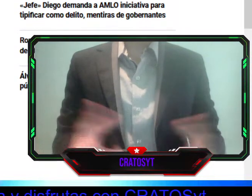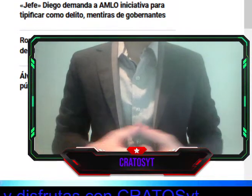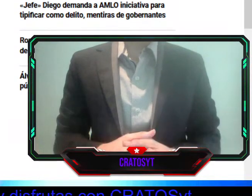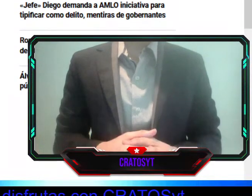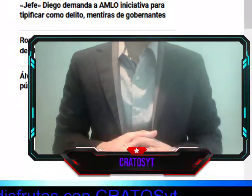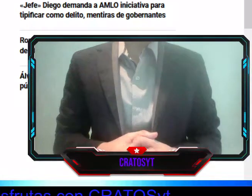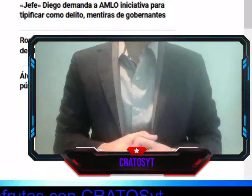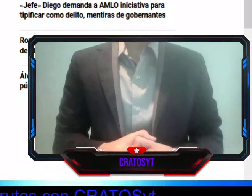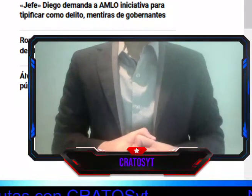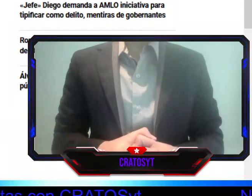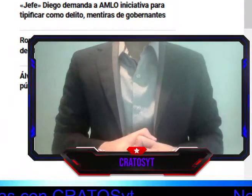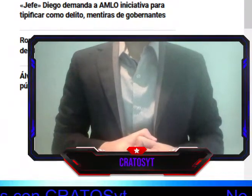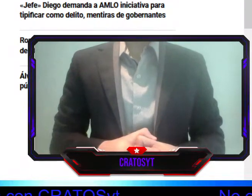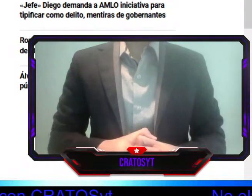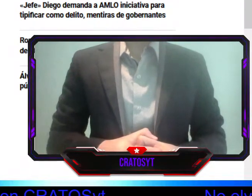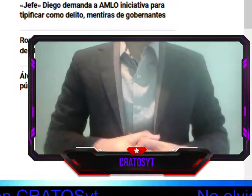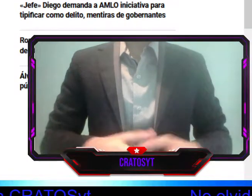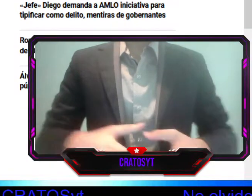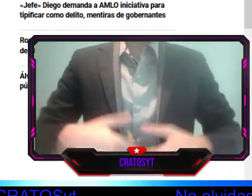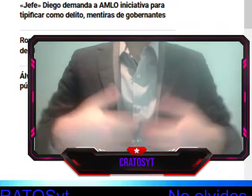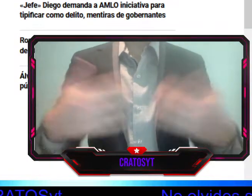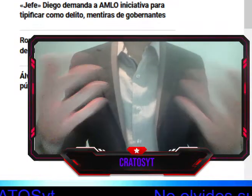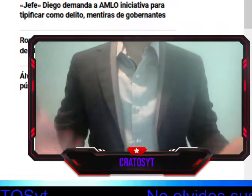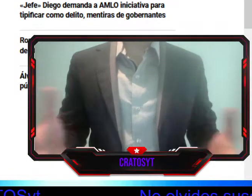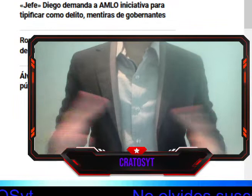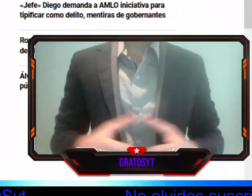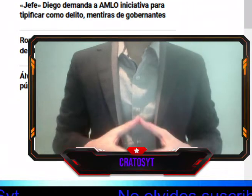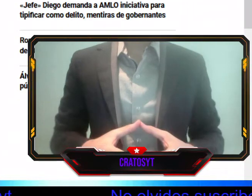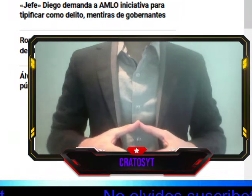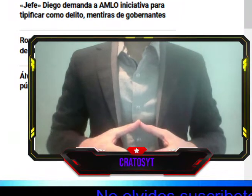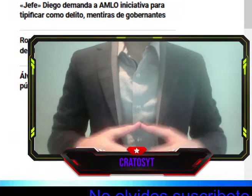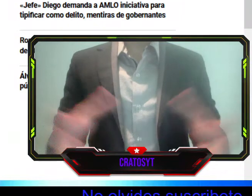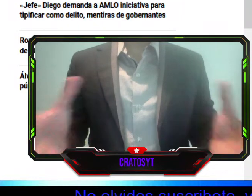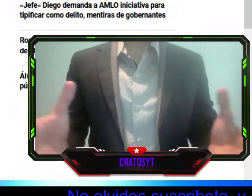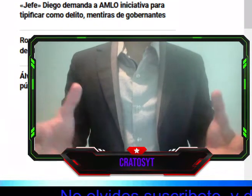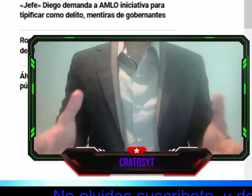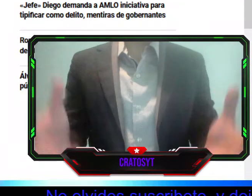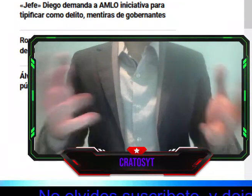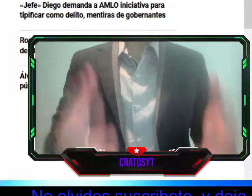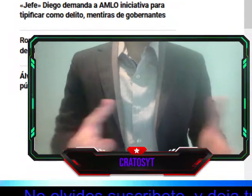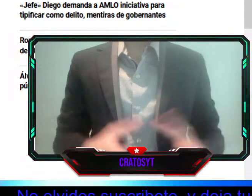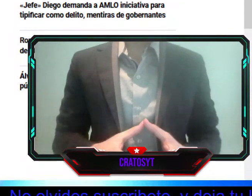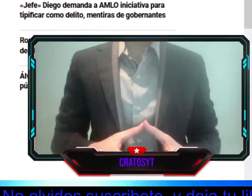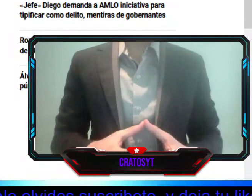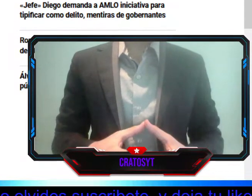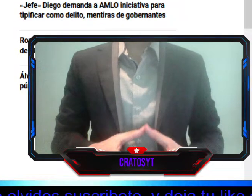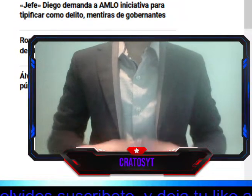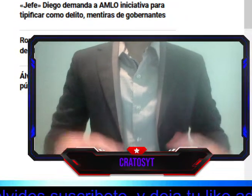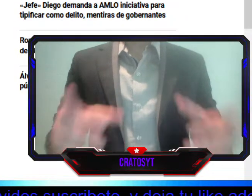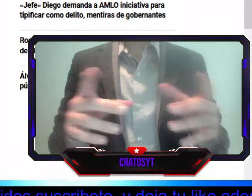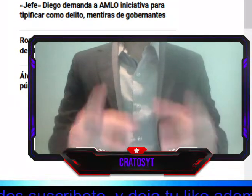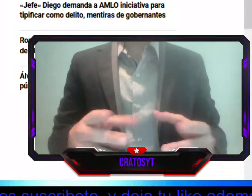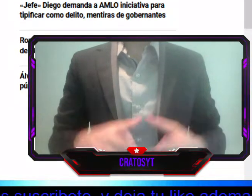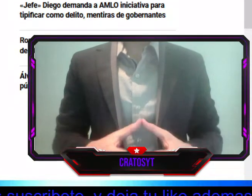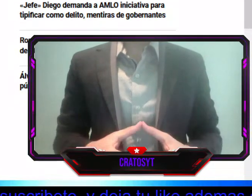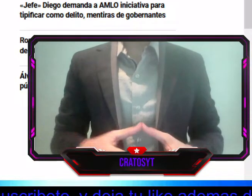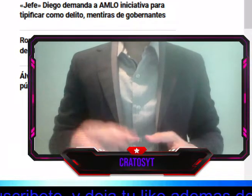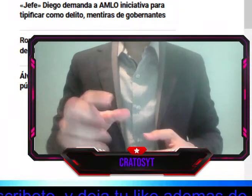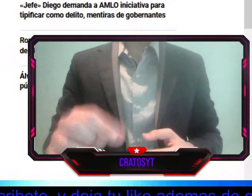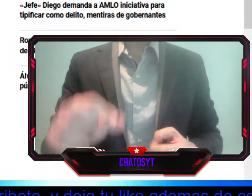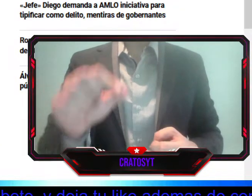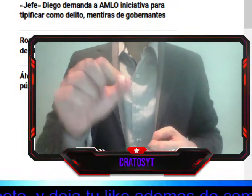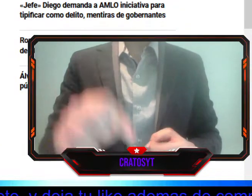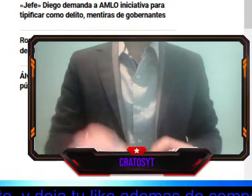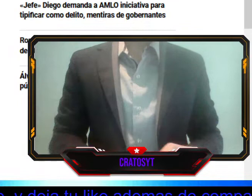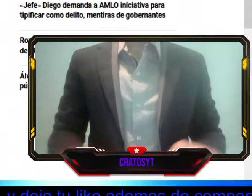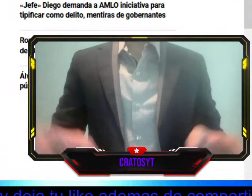ese poder que tenían para básicamente hacerse multimillonarios, pues el día de hoy se están haciendo esas investigaciones y es muy probable que la